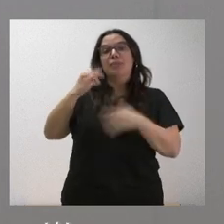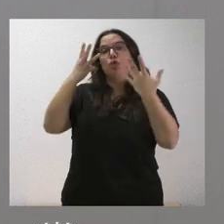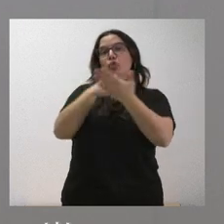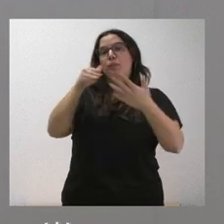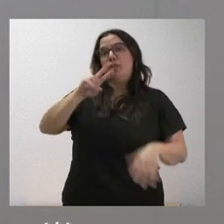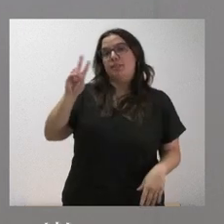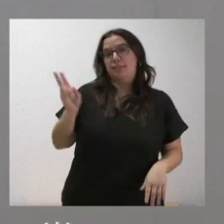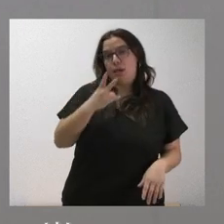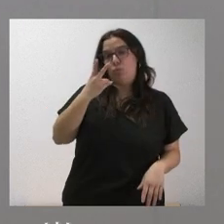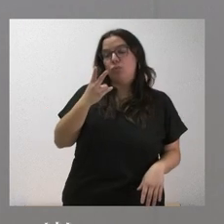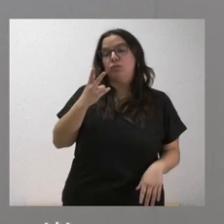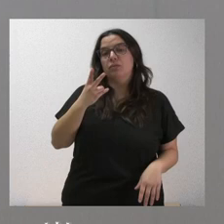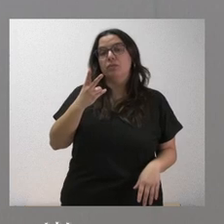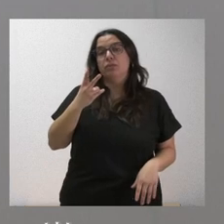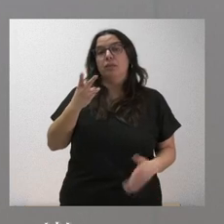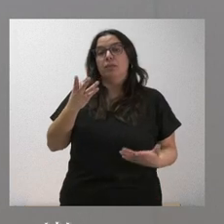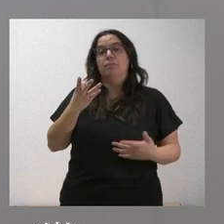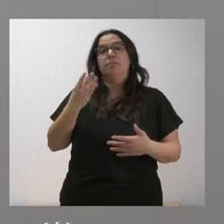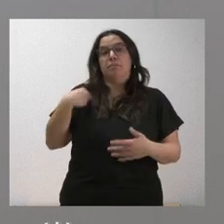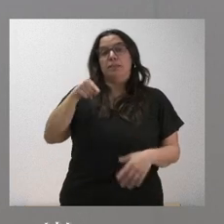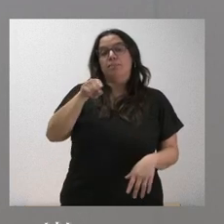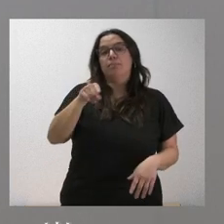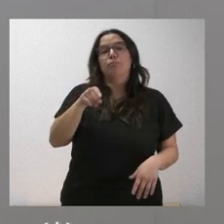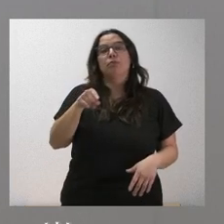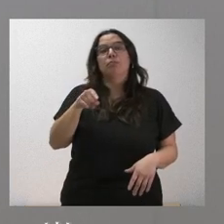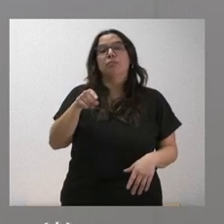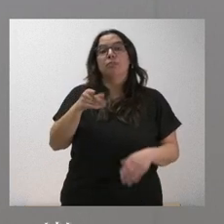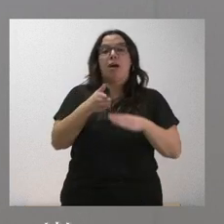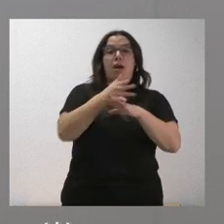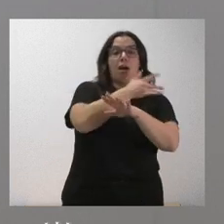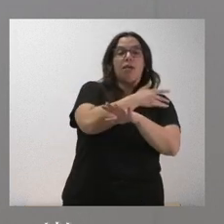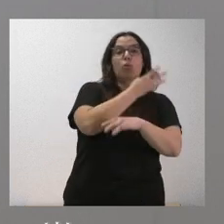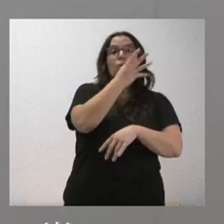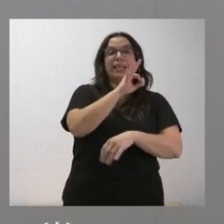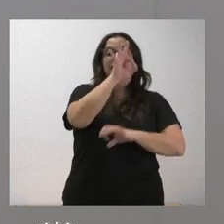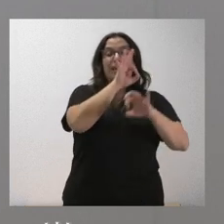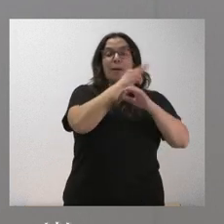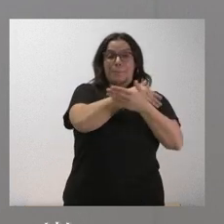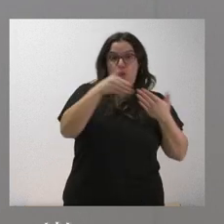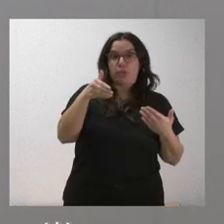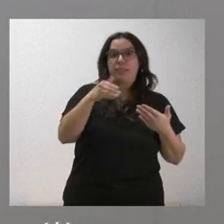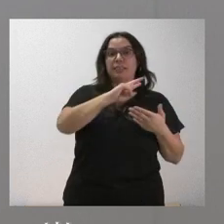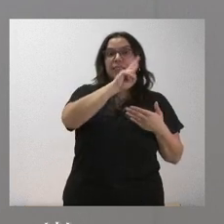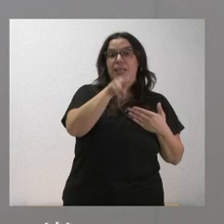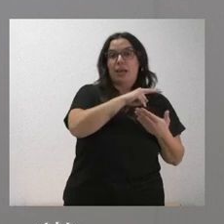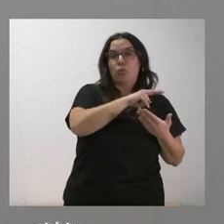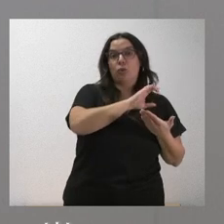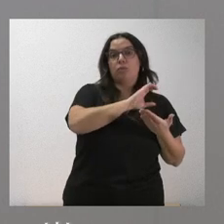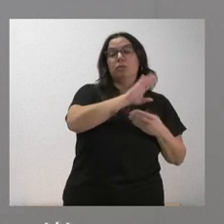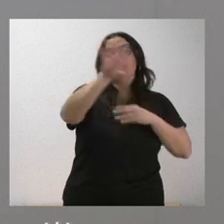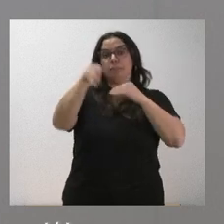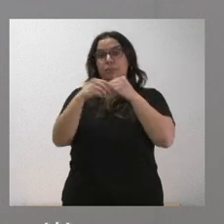euros adicionales para los mismos que sumados a los 40 millones de euros que hemos otorgado a lo largo de este año